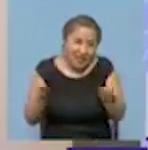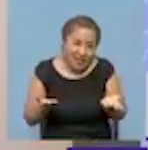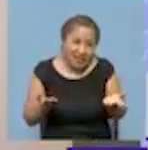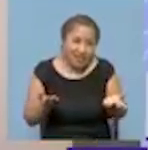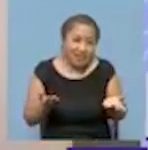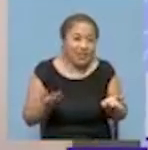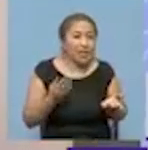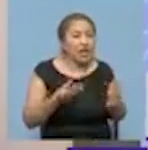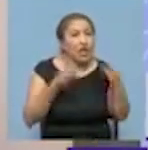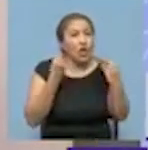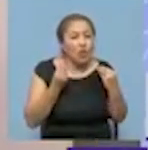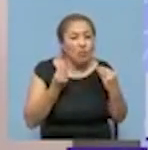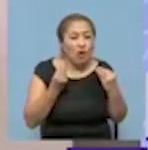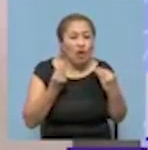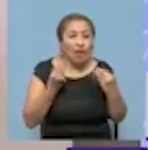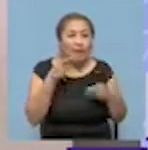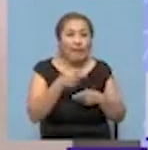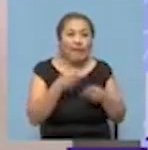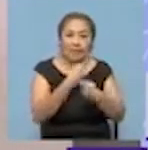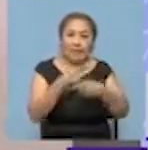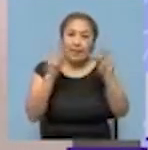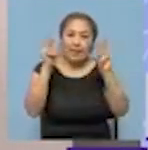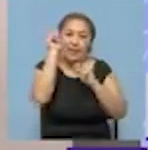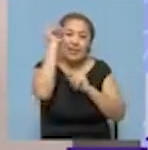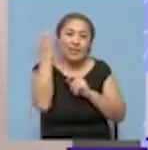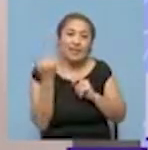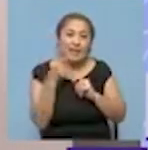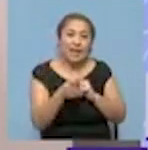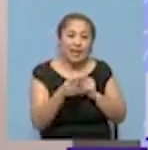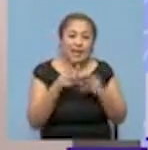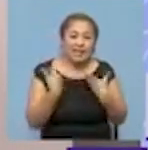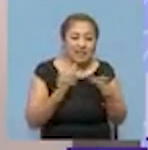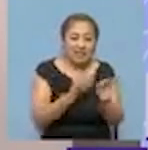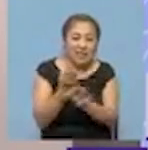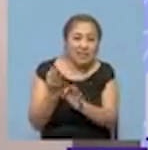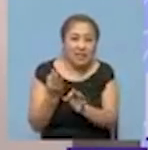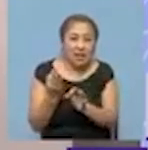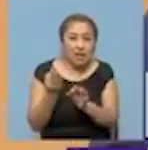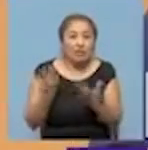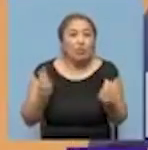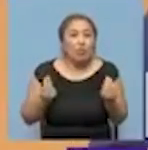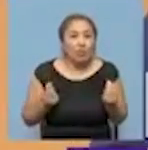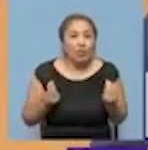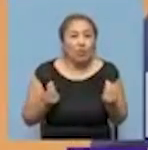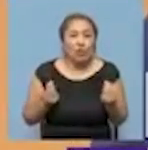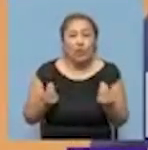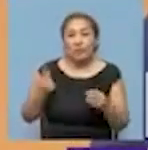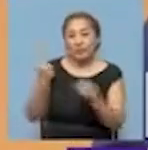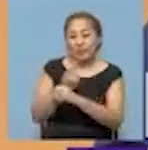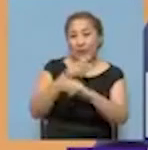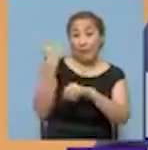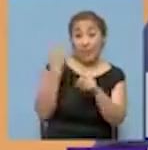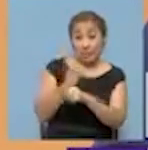cómo los afecta esta forma de enseñar claro las formas de media